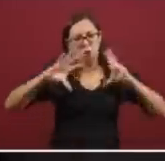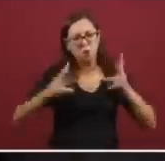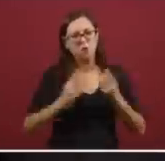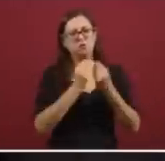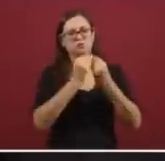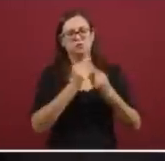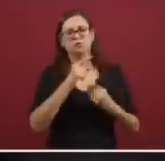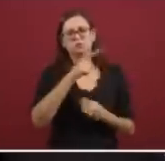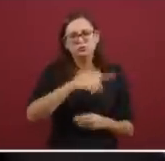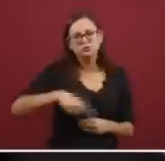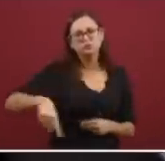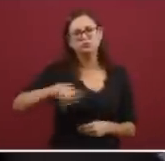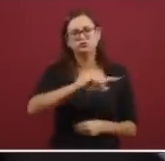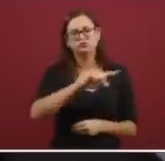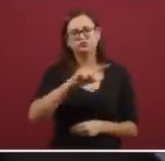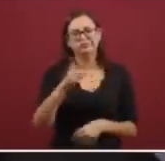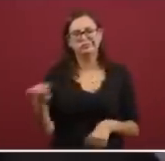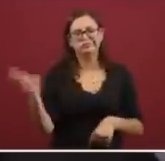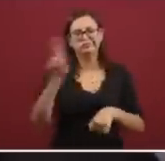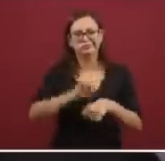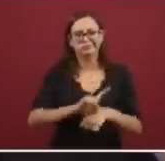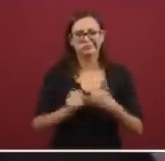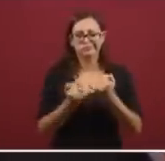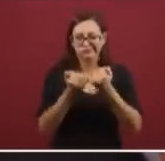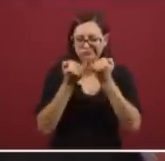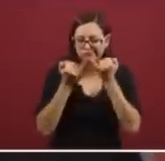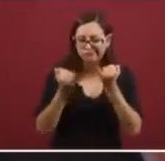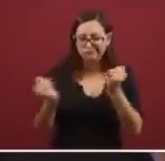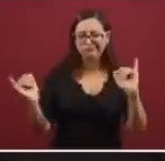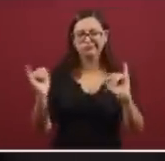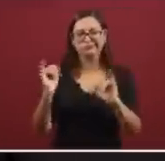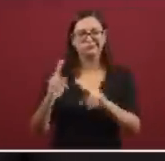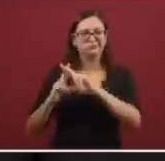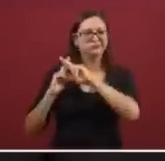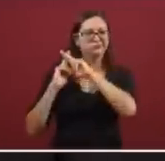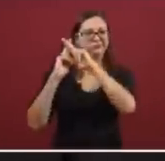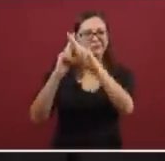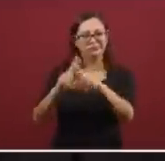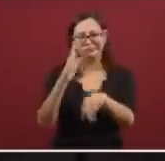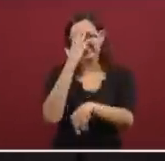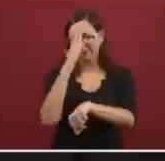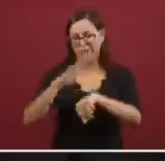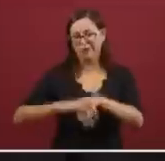por este día histórico,